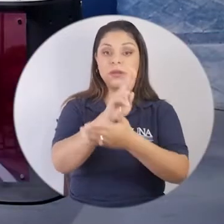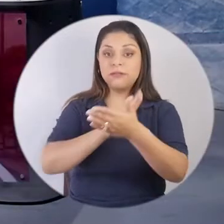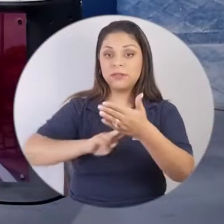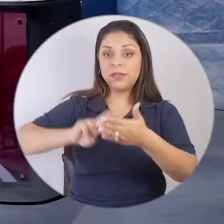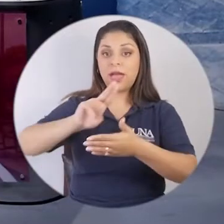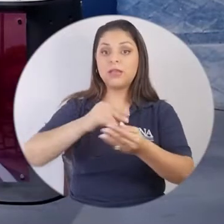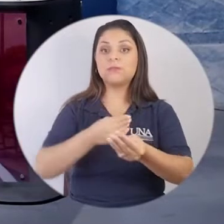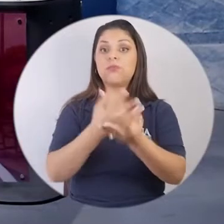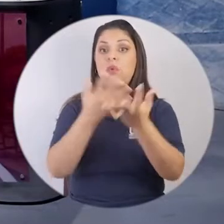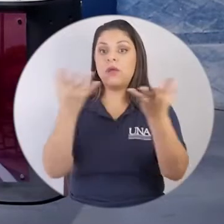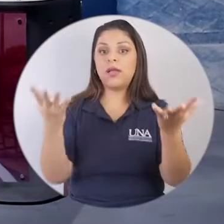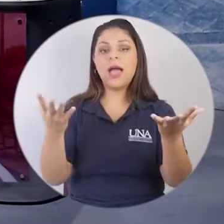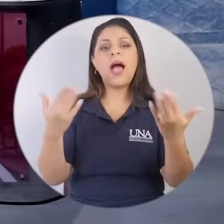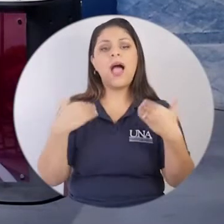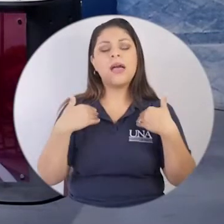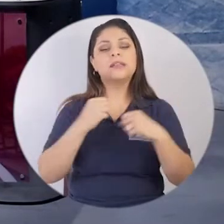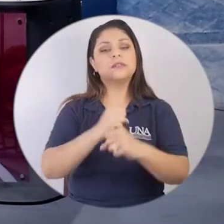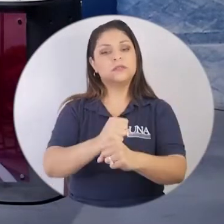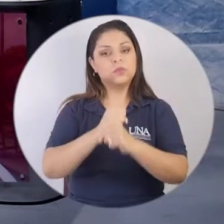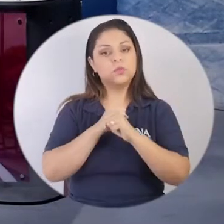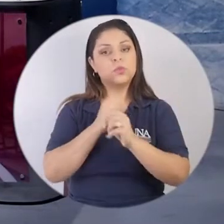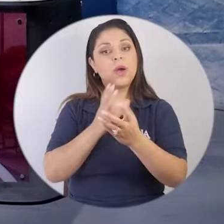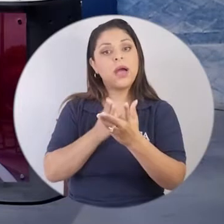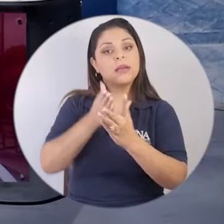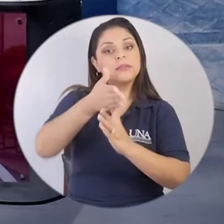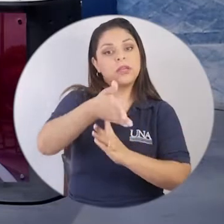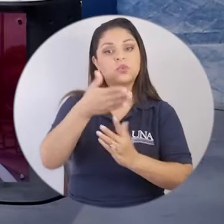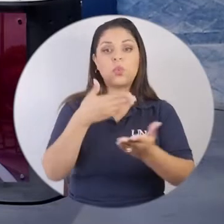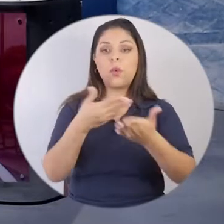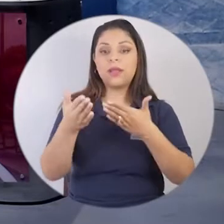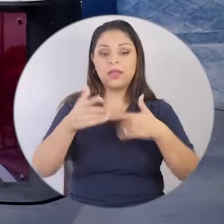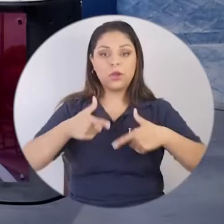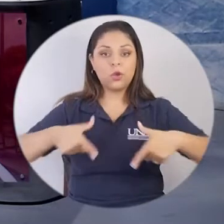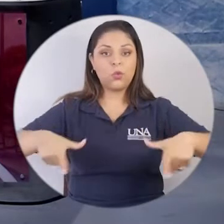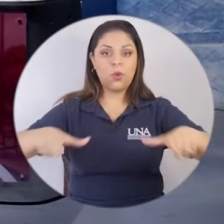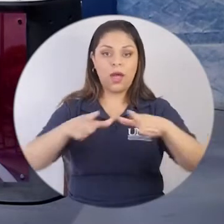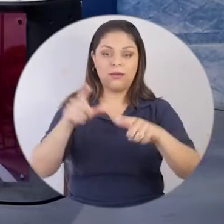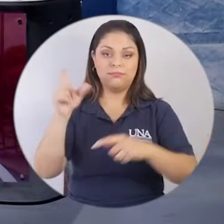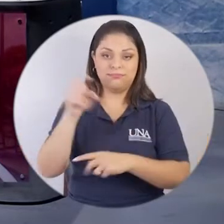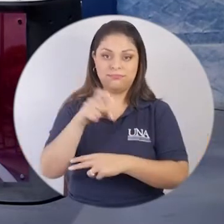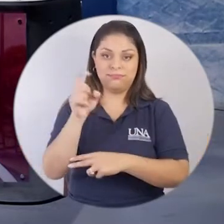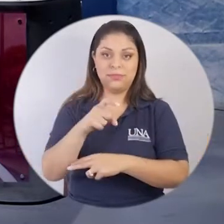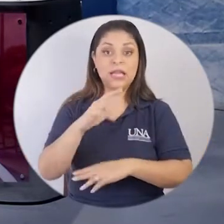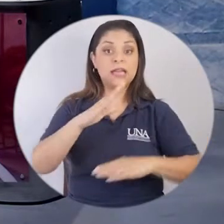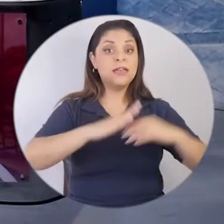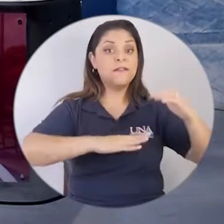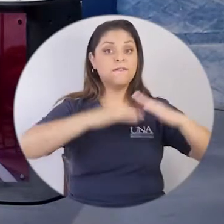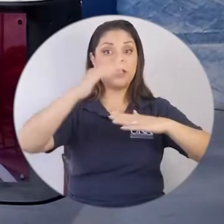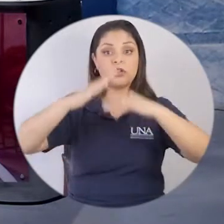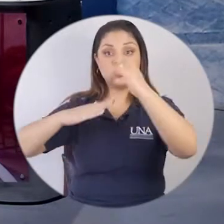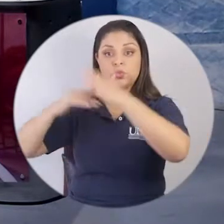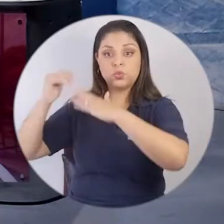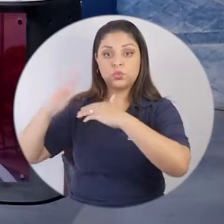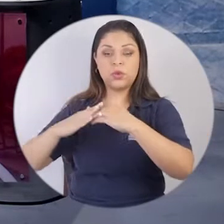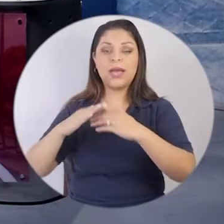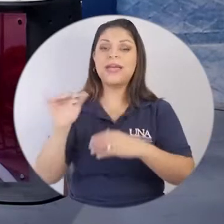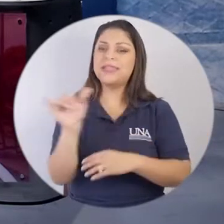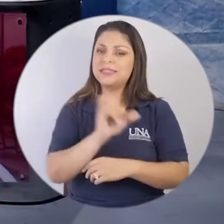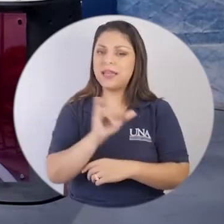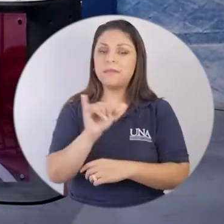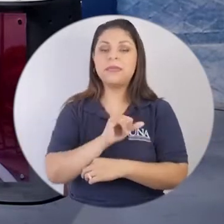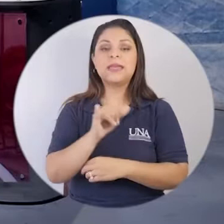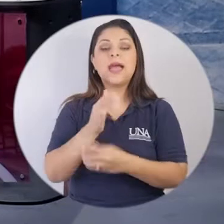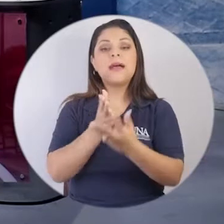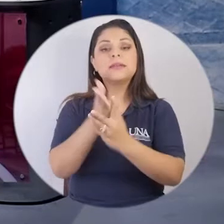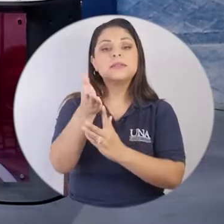tener asegurado ese acceso a cualquier espacio que sea requerido, tanto en materia de infraestructura como también